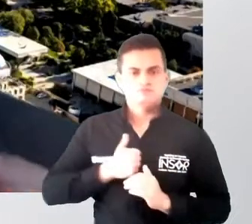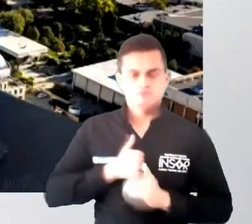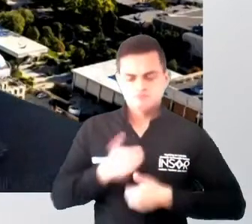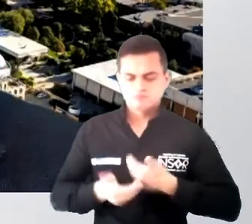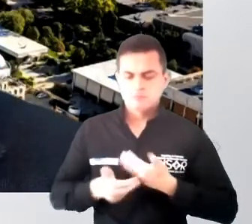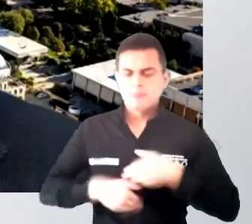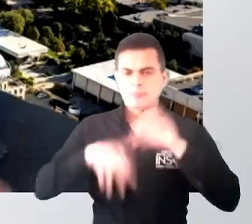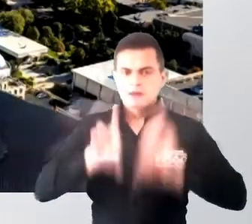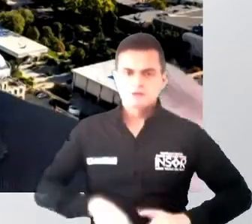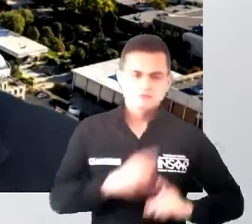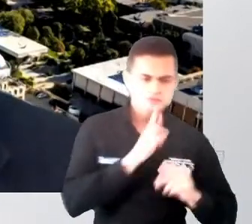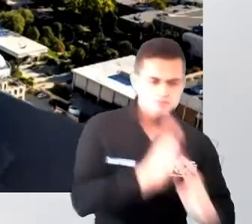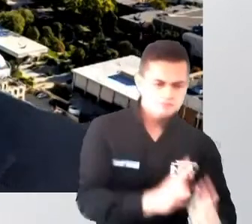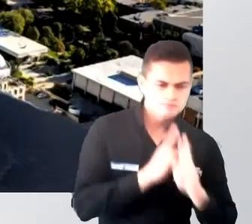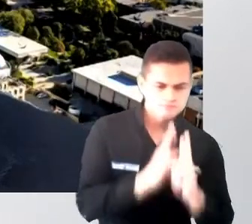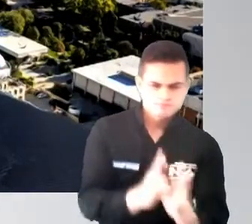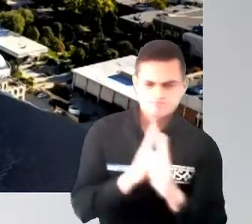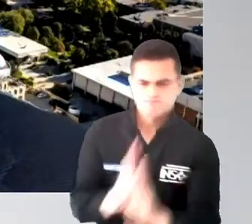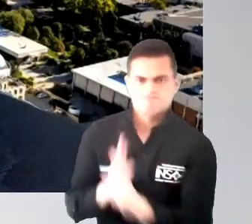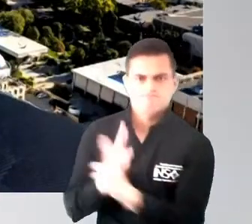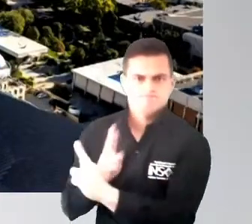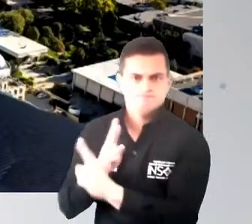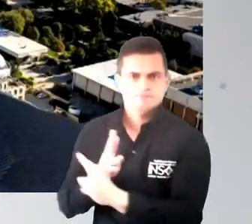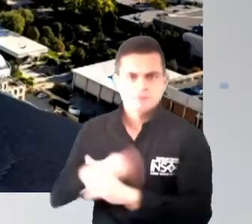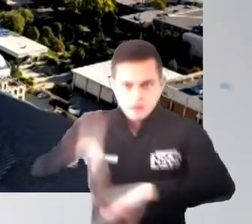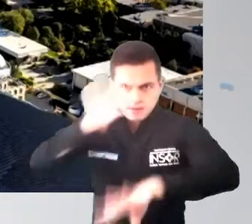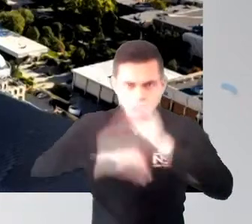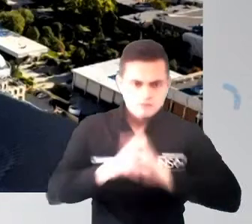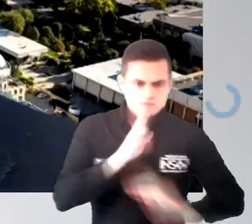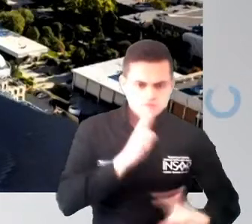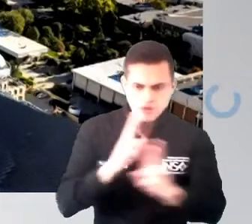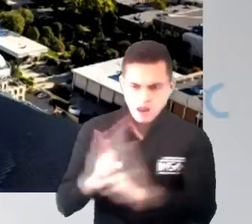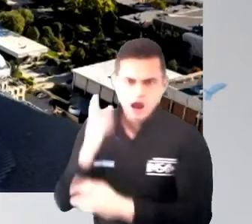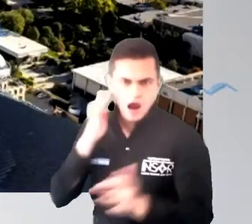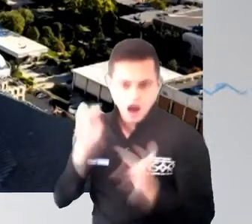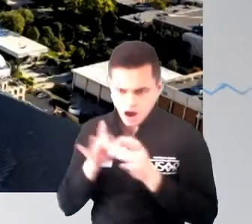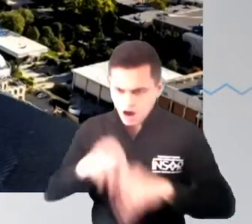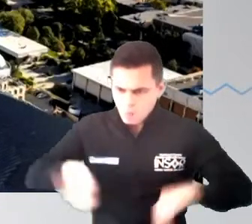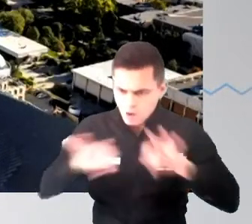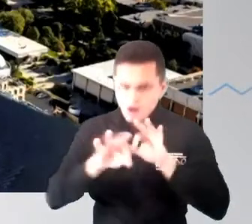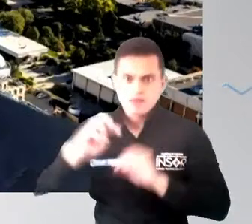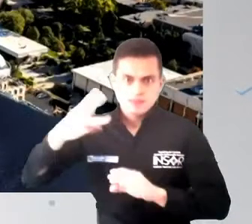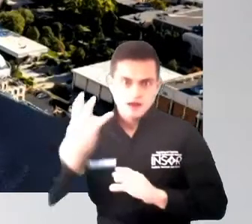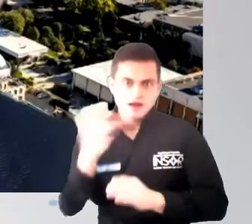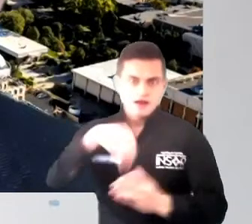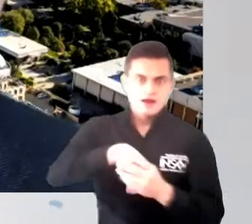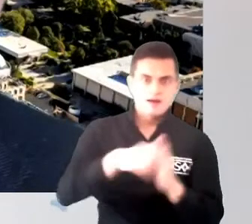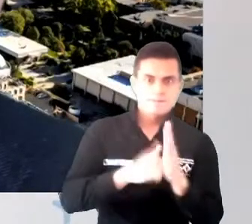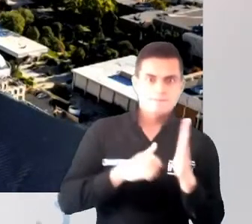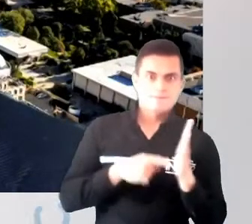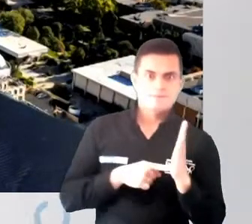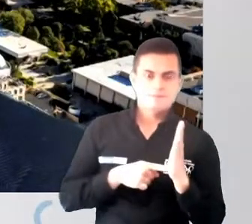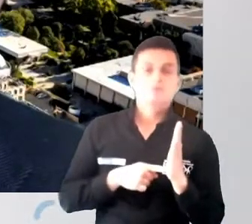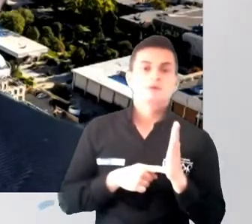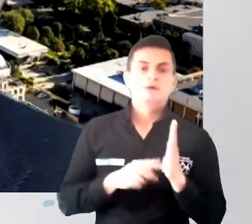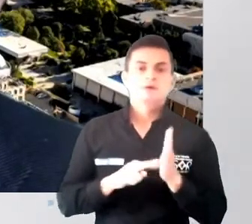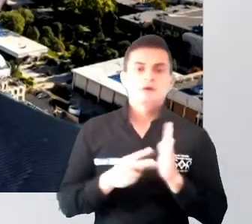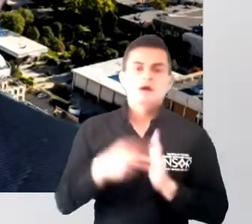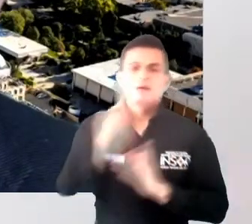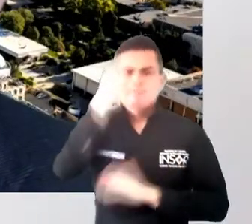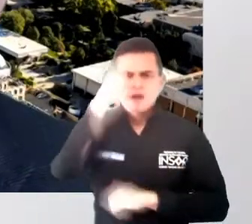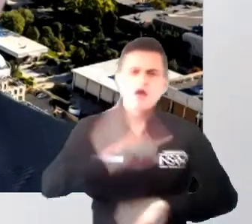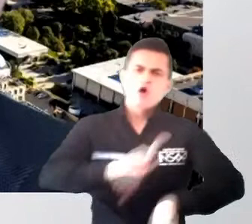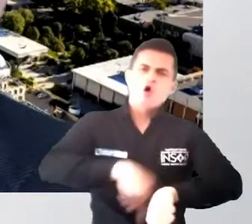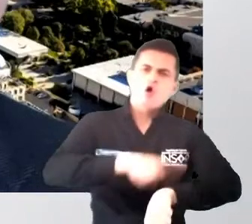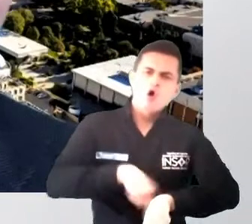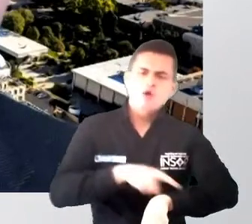cuáles resultados de aprendizaje son importantes para los 3 créditos y que nos podemos enfocar menos en el número de horas